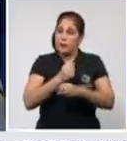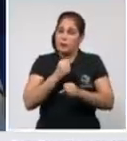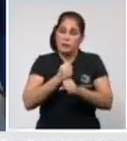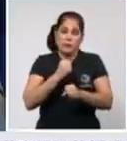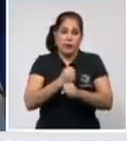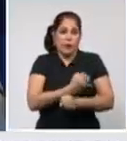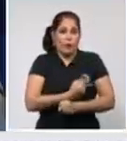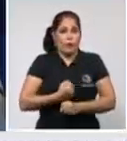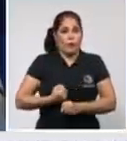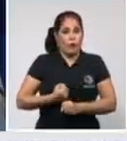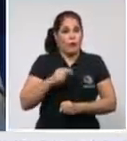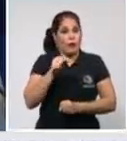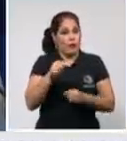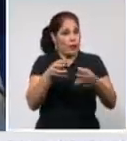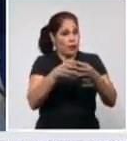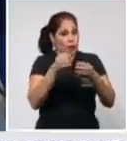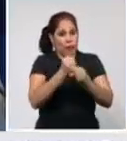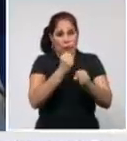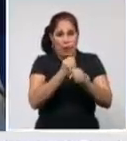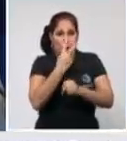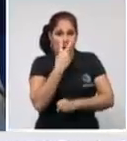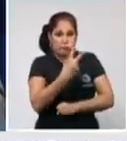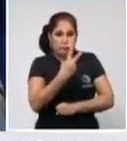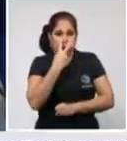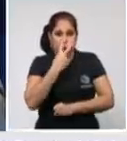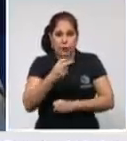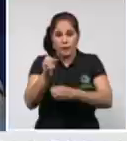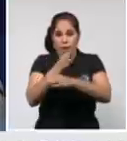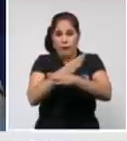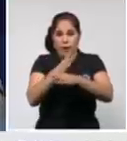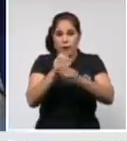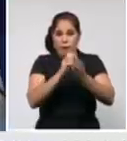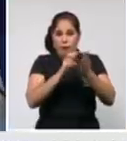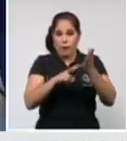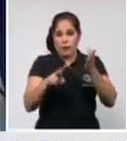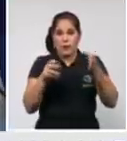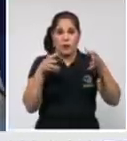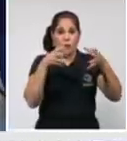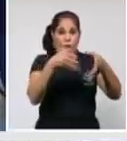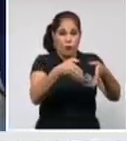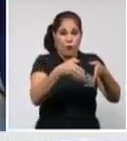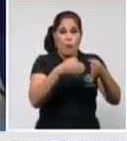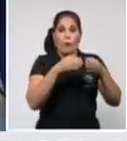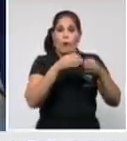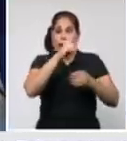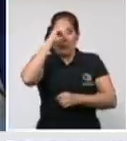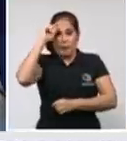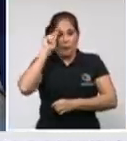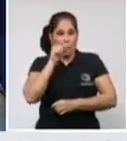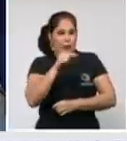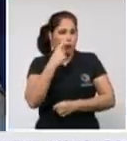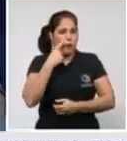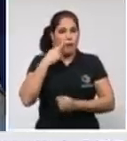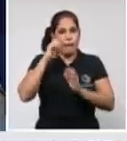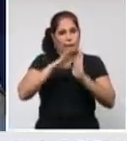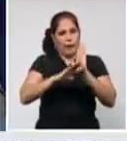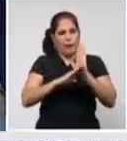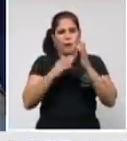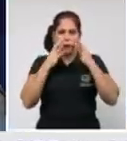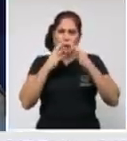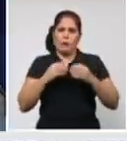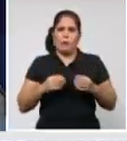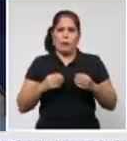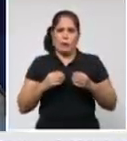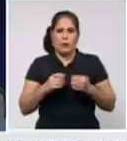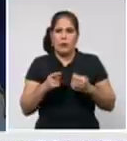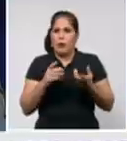haya muchos equipos, incluso de varios lugares de nuestro país, y estoy seguro que con las medidas que se adoptan y la